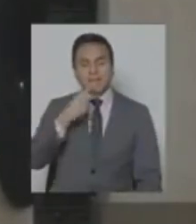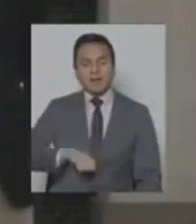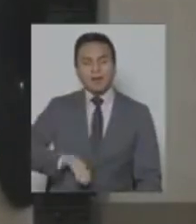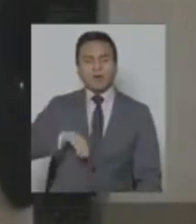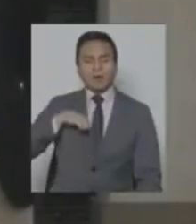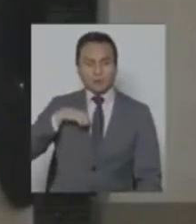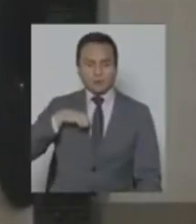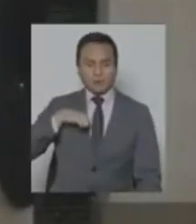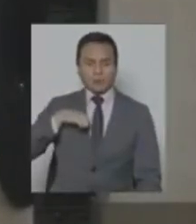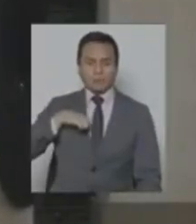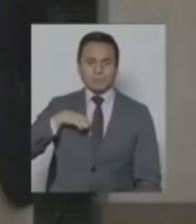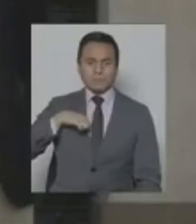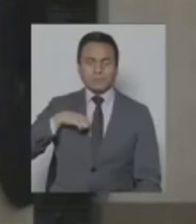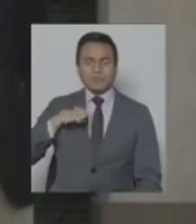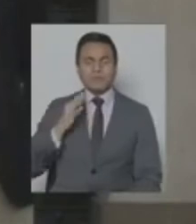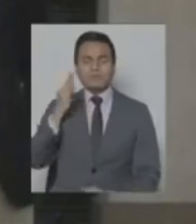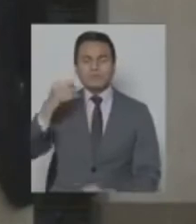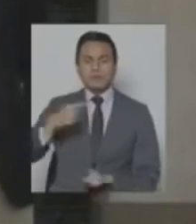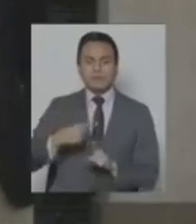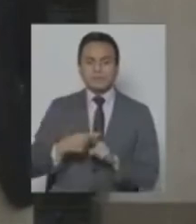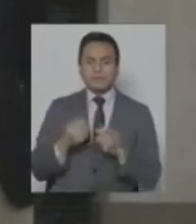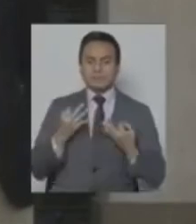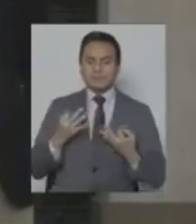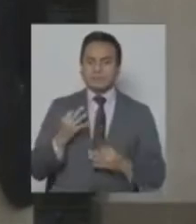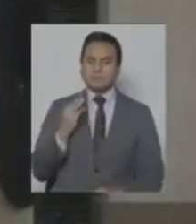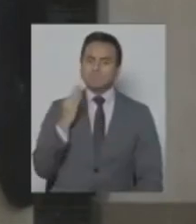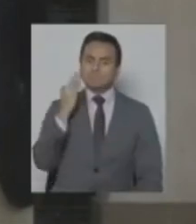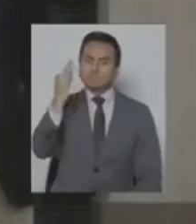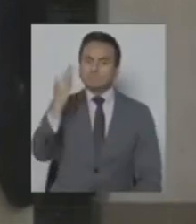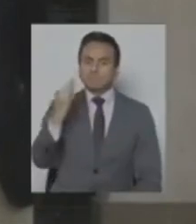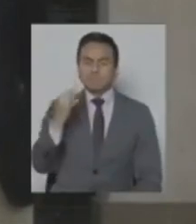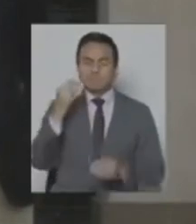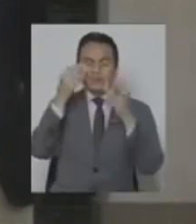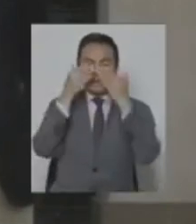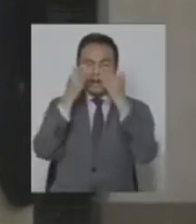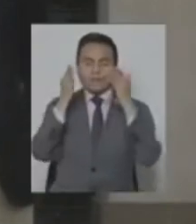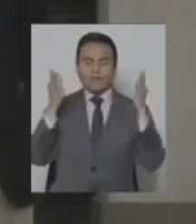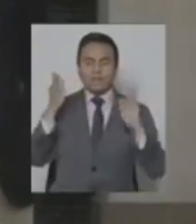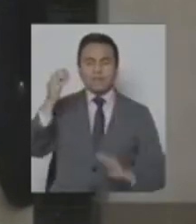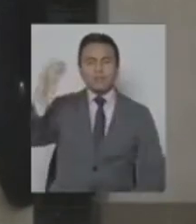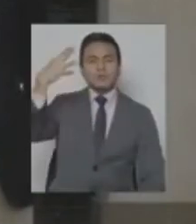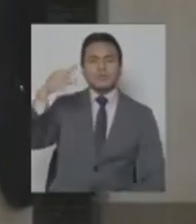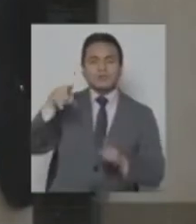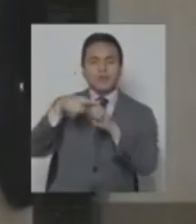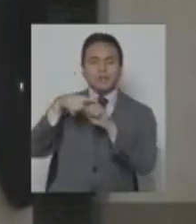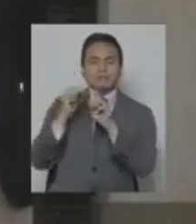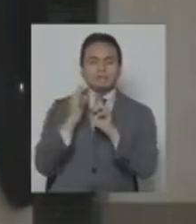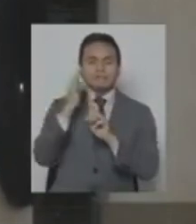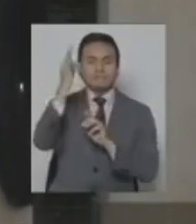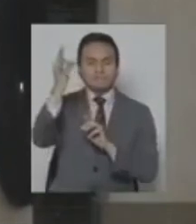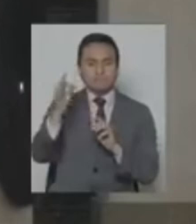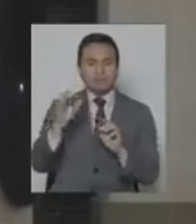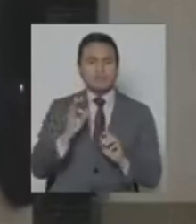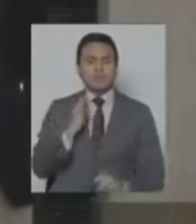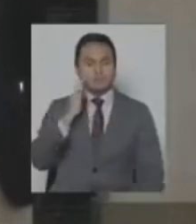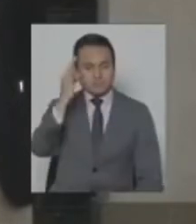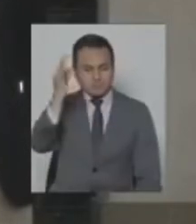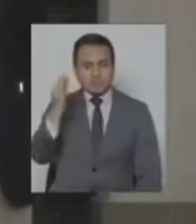y me llena de esperanza y me abre una luz que ilumina el futuro